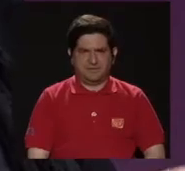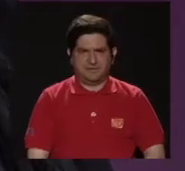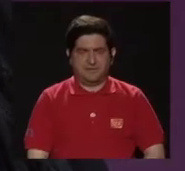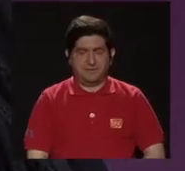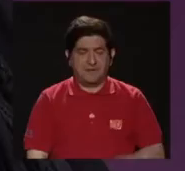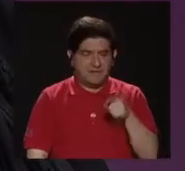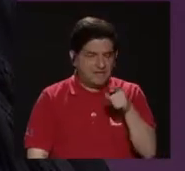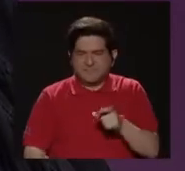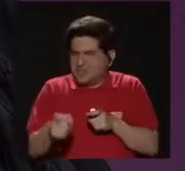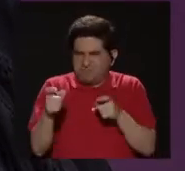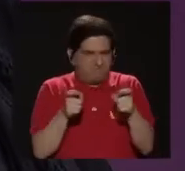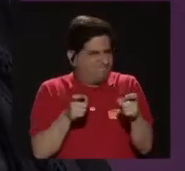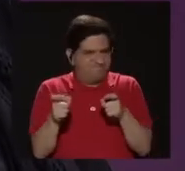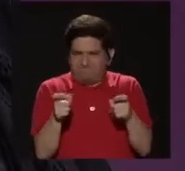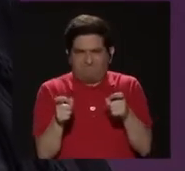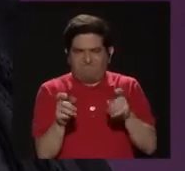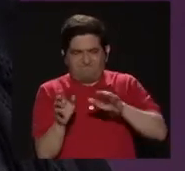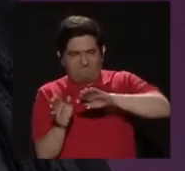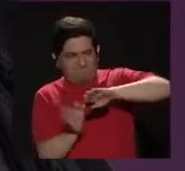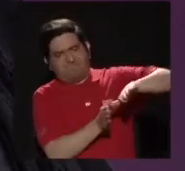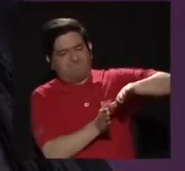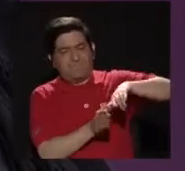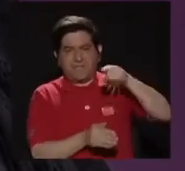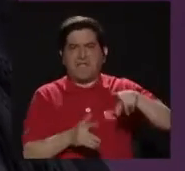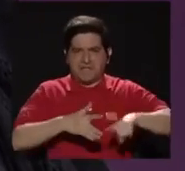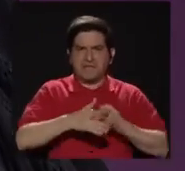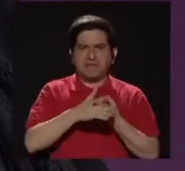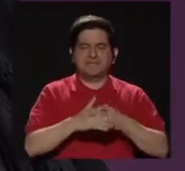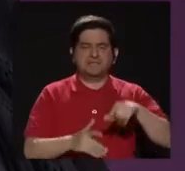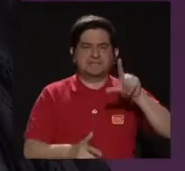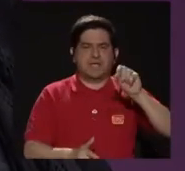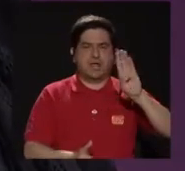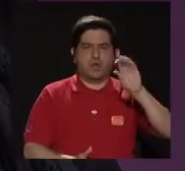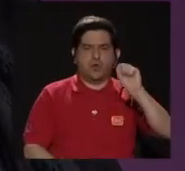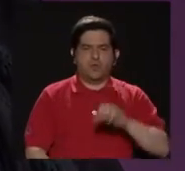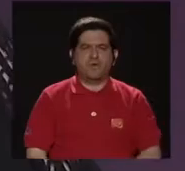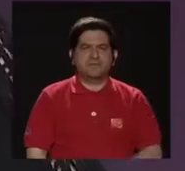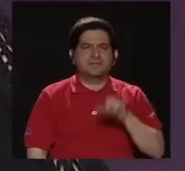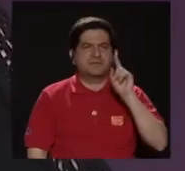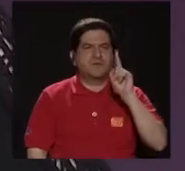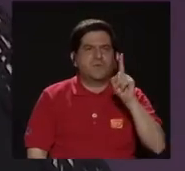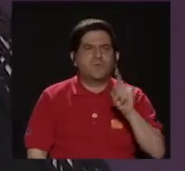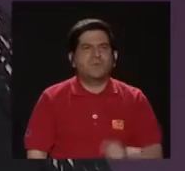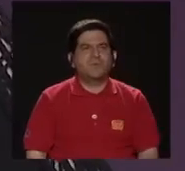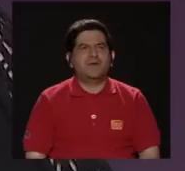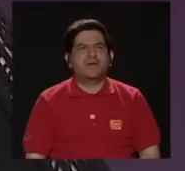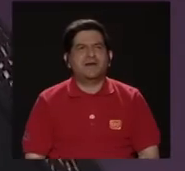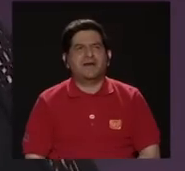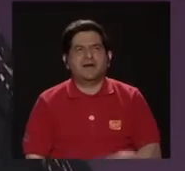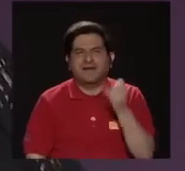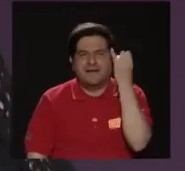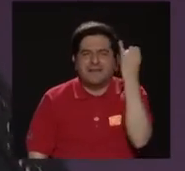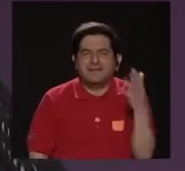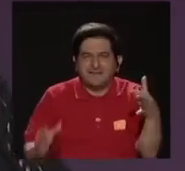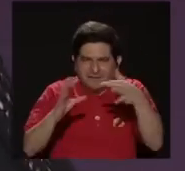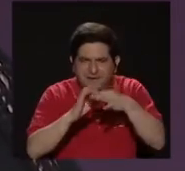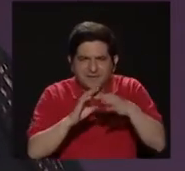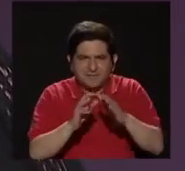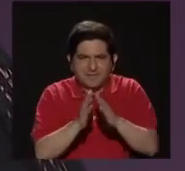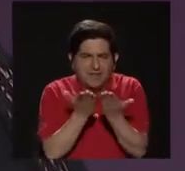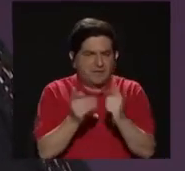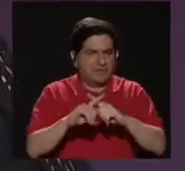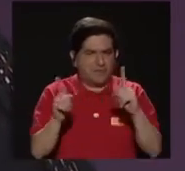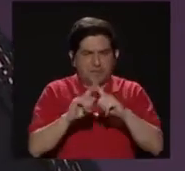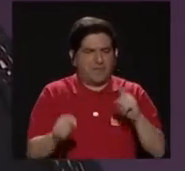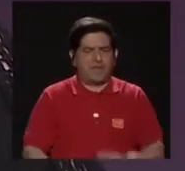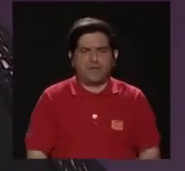no domesticada. Y de ahí nace Lobas, es un guiño al libro. Aunque no es una historia literal ni nada por el estilo, es un